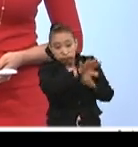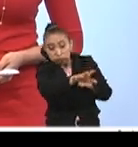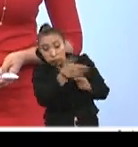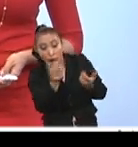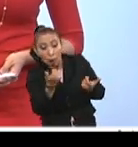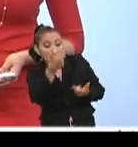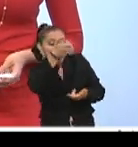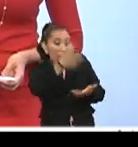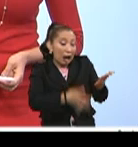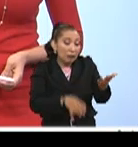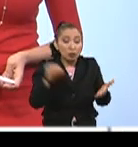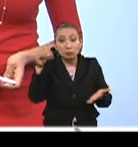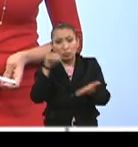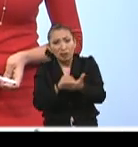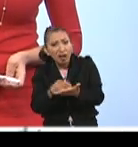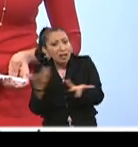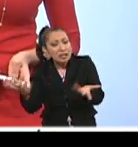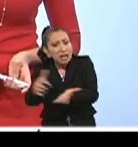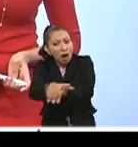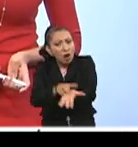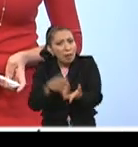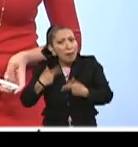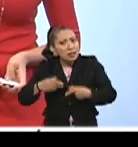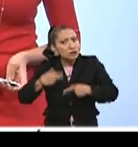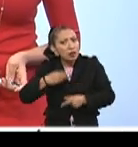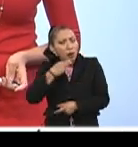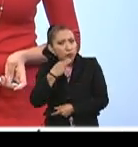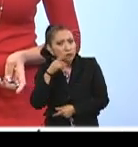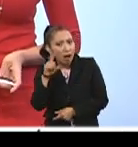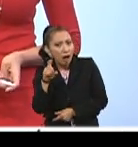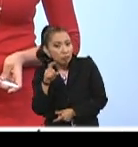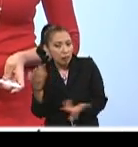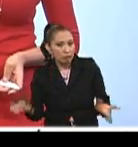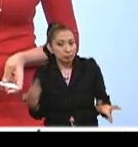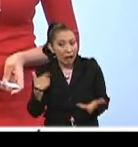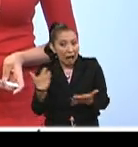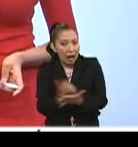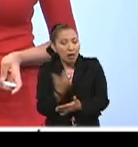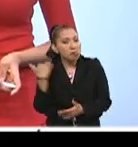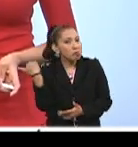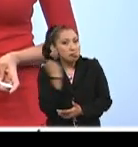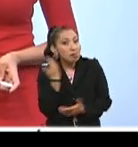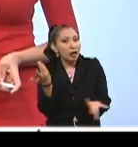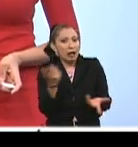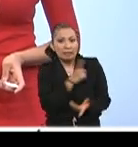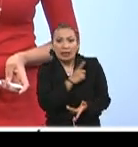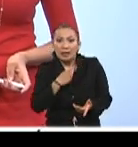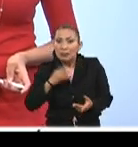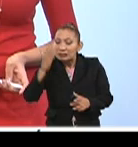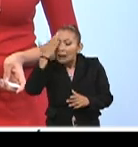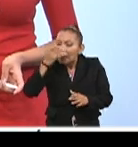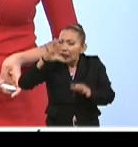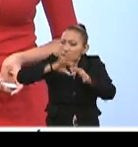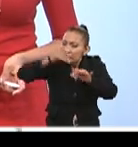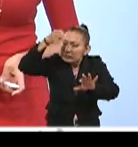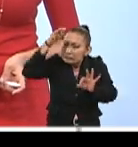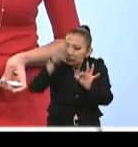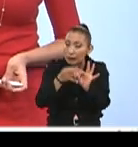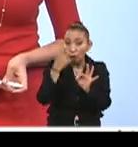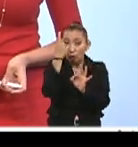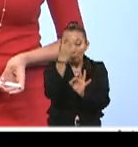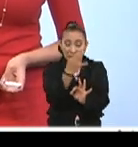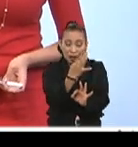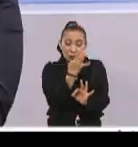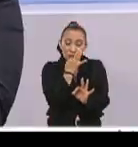hacer con lo barato que es implementar esto y lo que se ahorra la gente al usarlo, con eso ya me ganaste. Te lo tienes que saber perfectamente bien, porque cuando tienes un